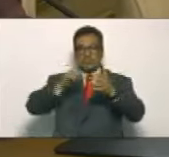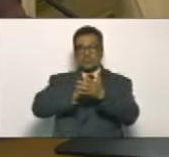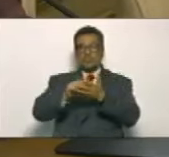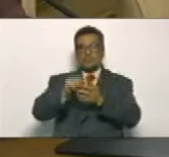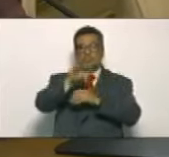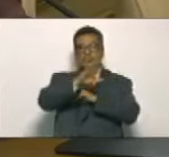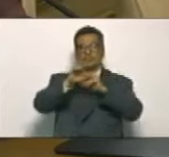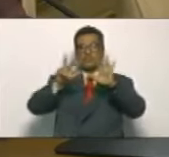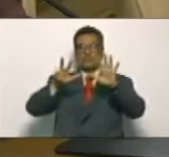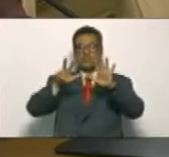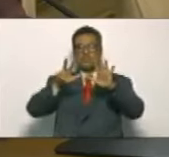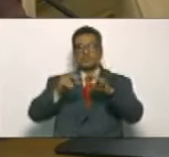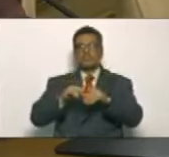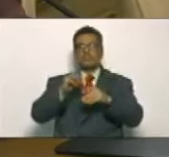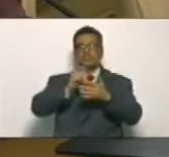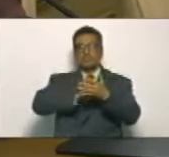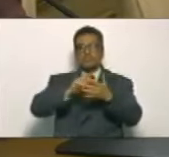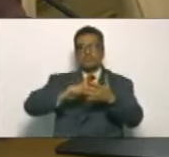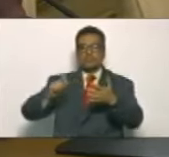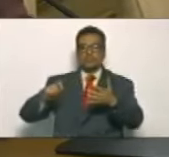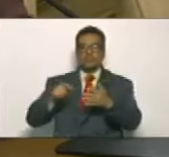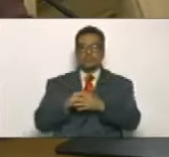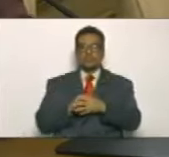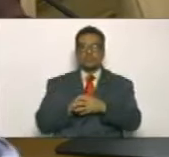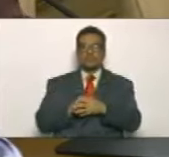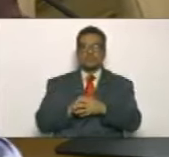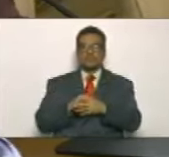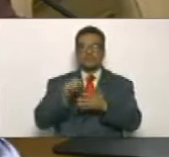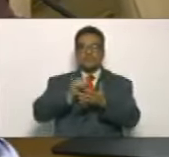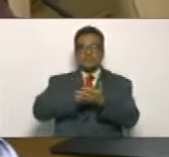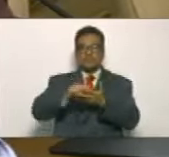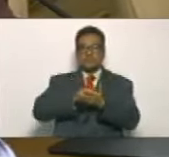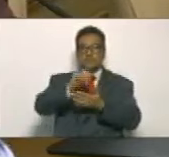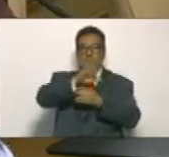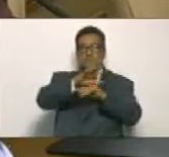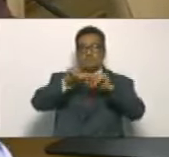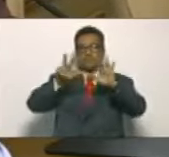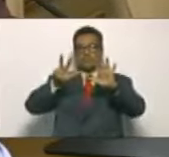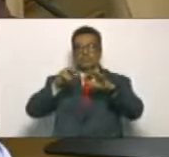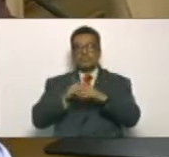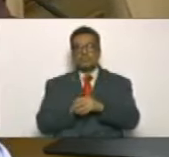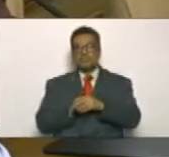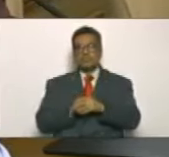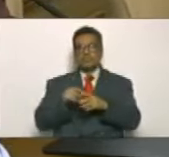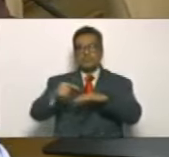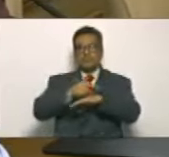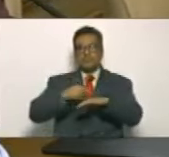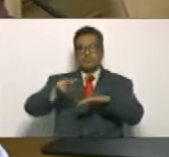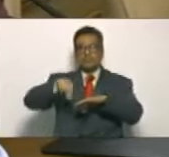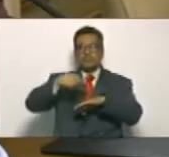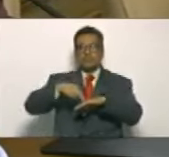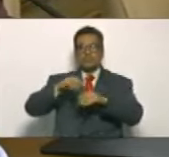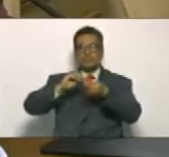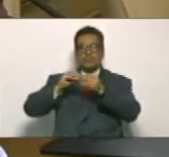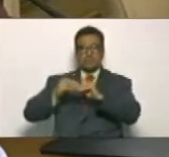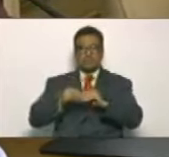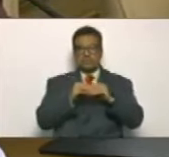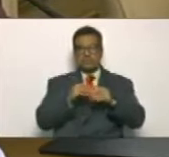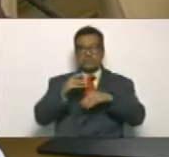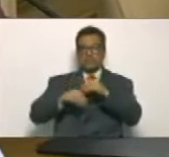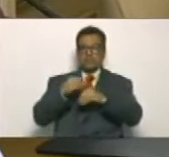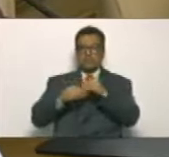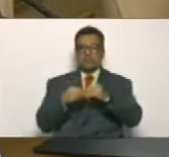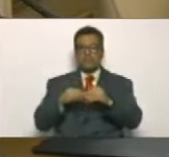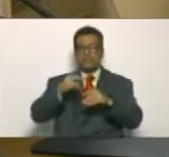artículo 58, el cual queda redactado en los siguientes términos. Artículo 58. El Estado venezolano diseñará e